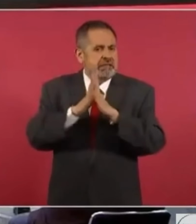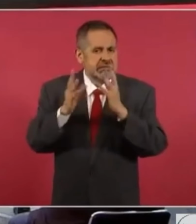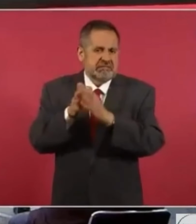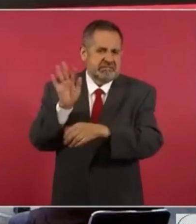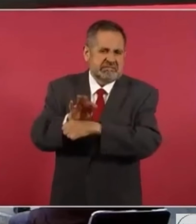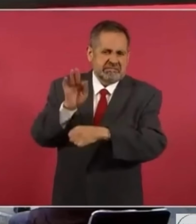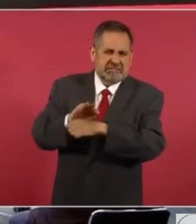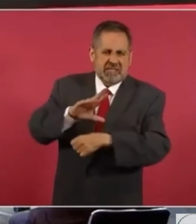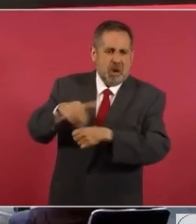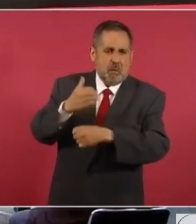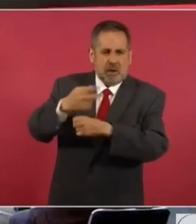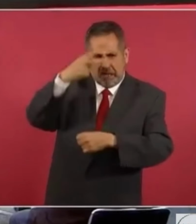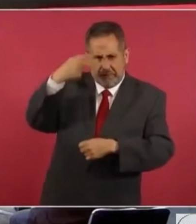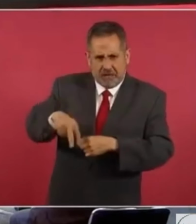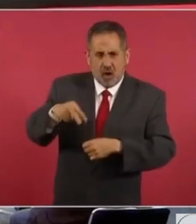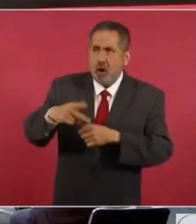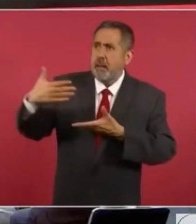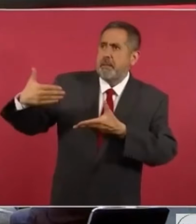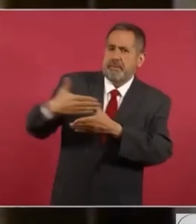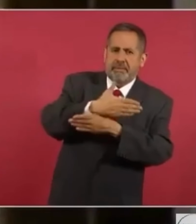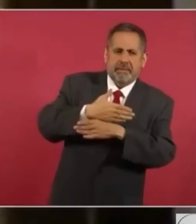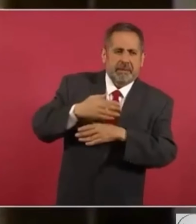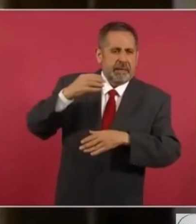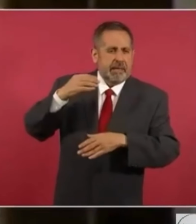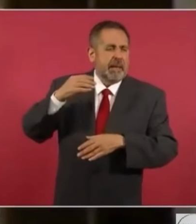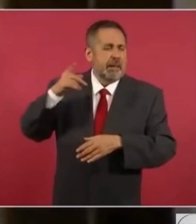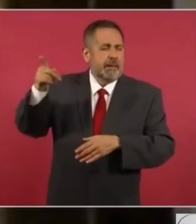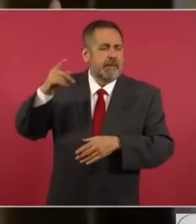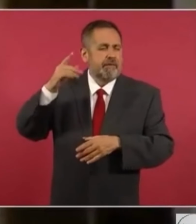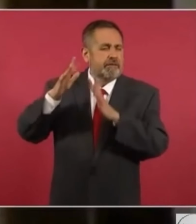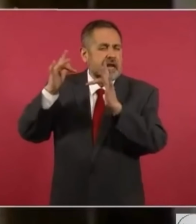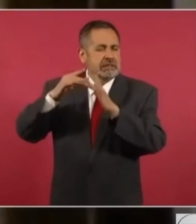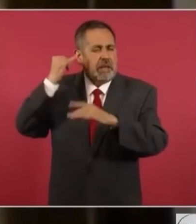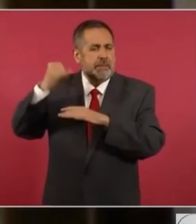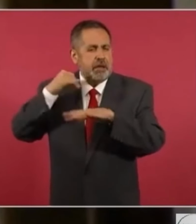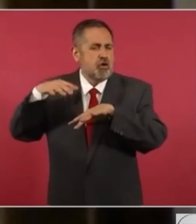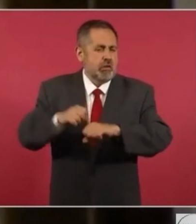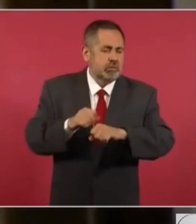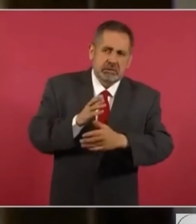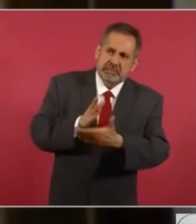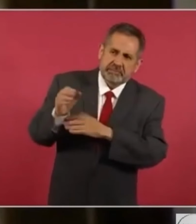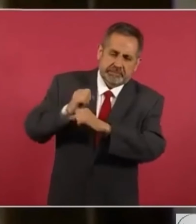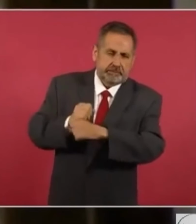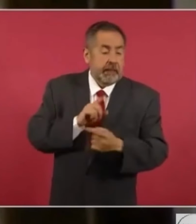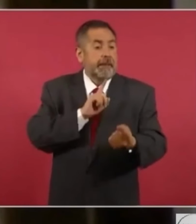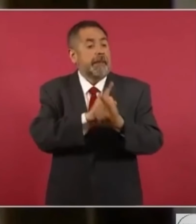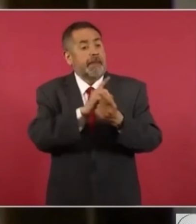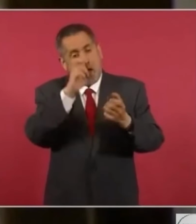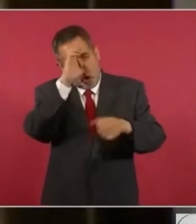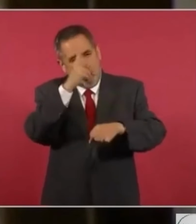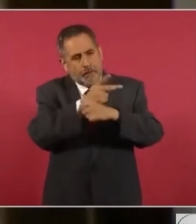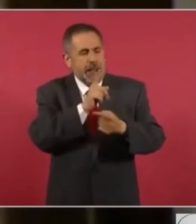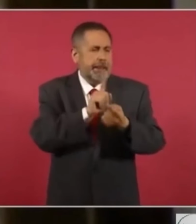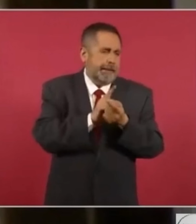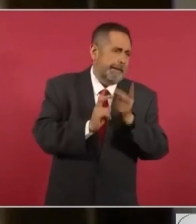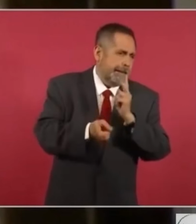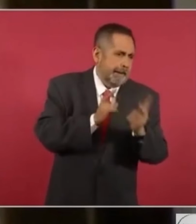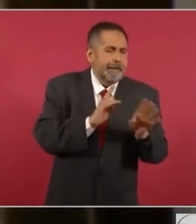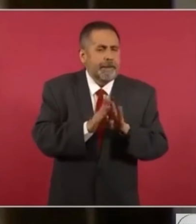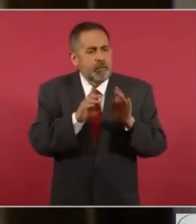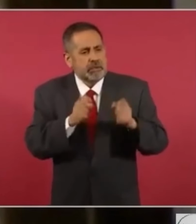la República de la agresión imperialista. Y entonces, bueno, se encuentra a sus compadres, a sus compañeros de armas, a